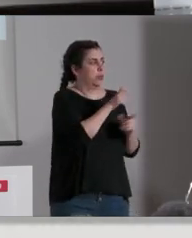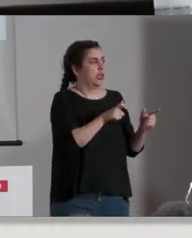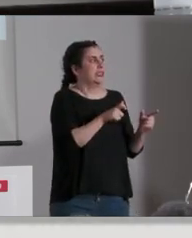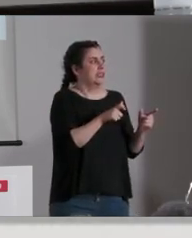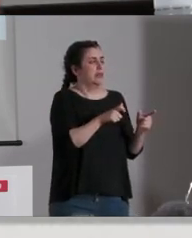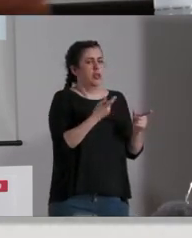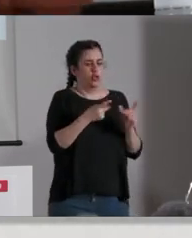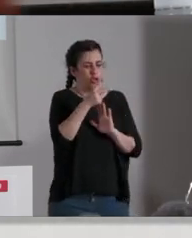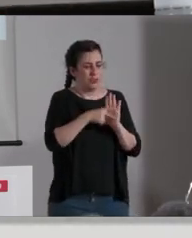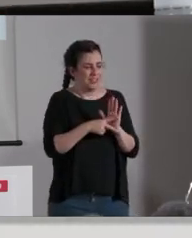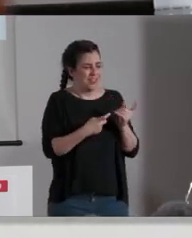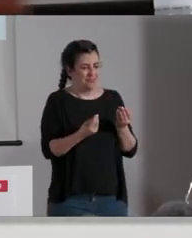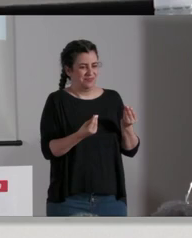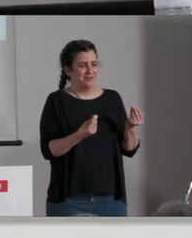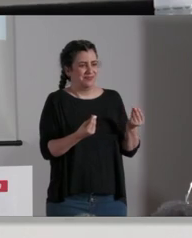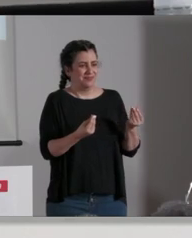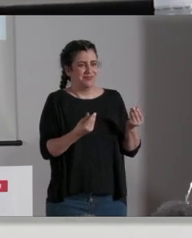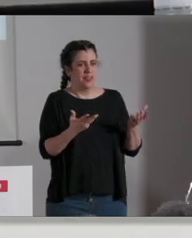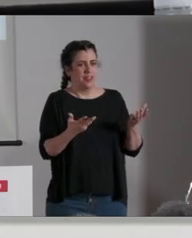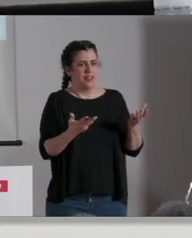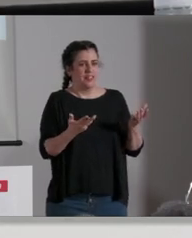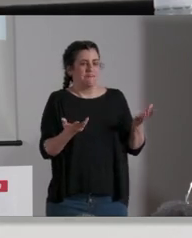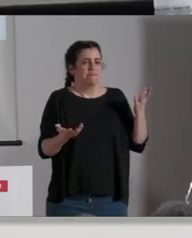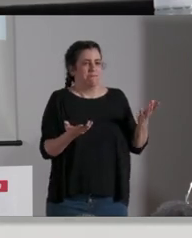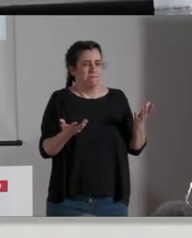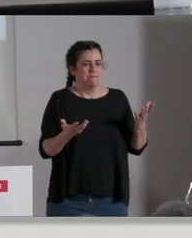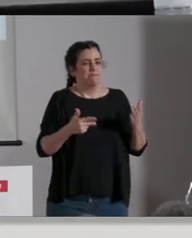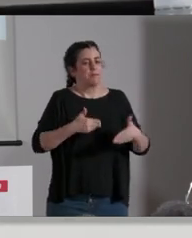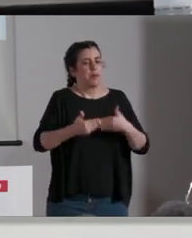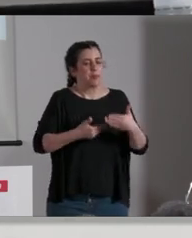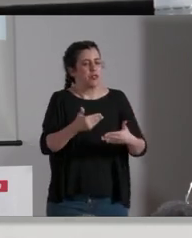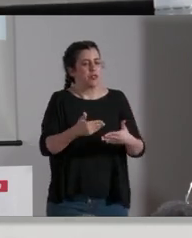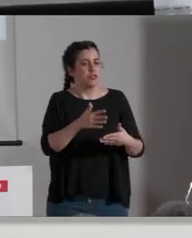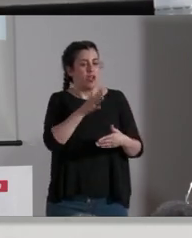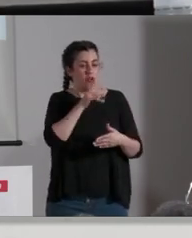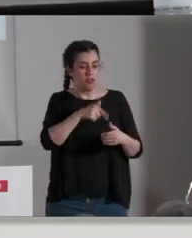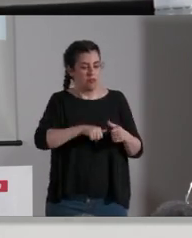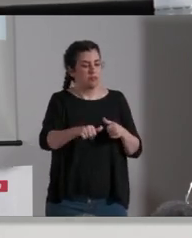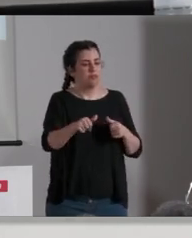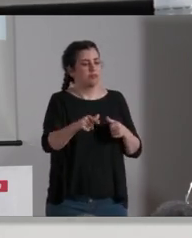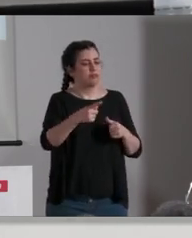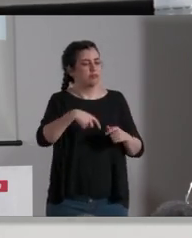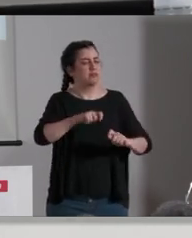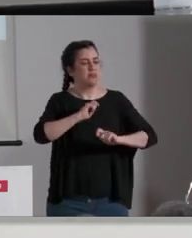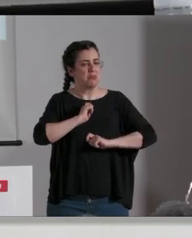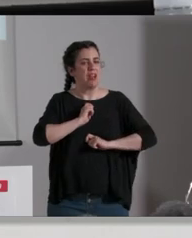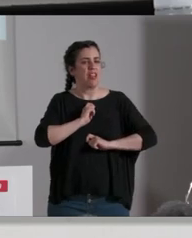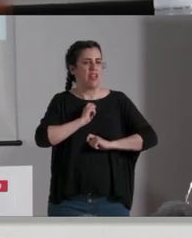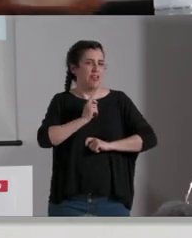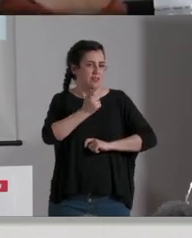norma, ¿no? Entonces, estamos ahí. Este proceso que se va a hacer nos va a ayudar mucho a facilitarnos a nosotras